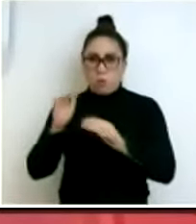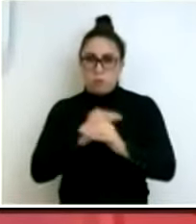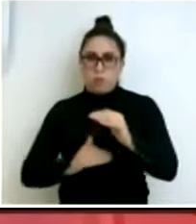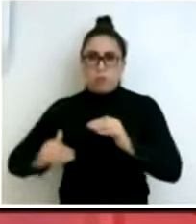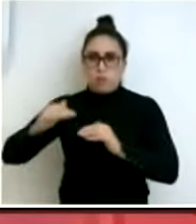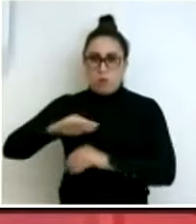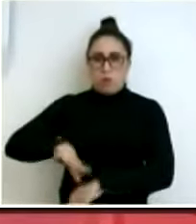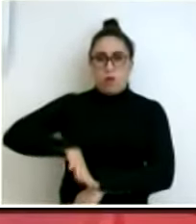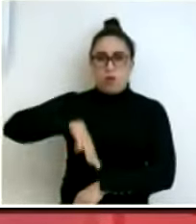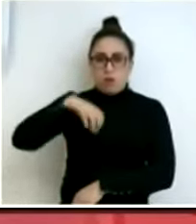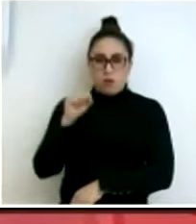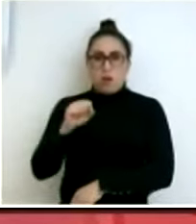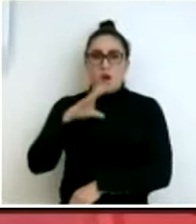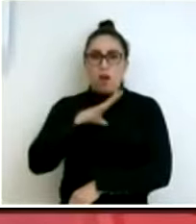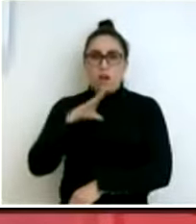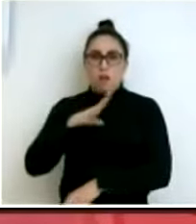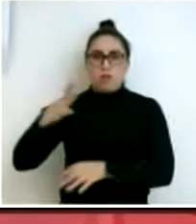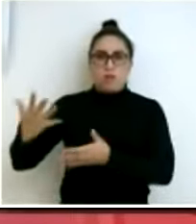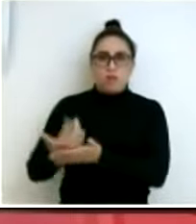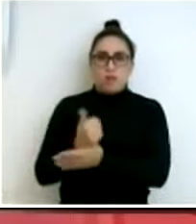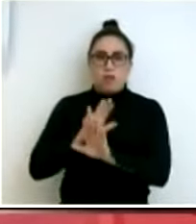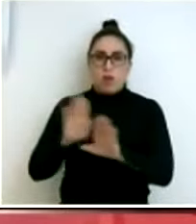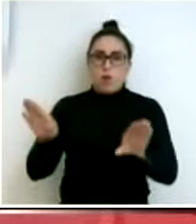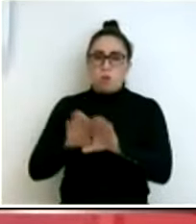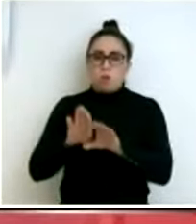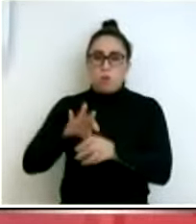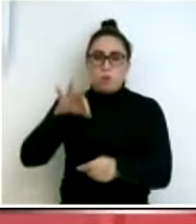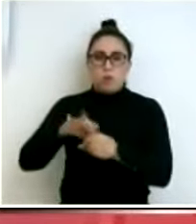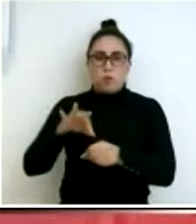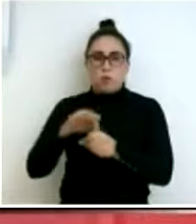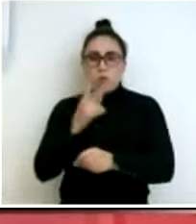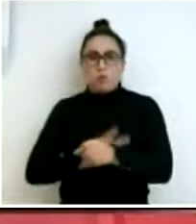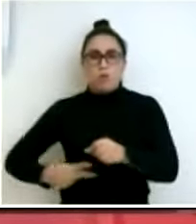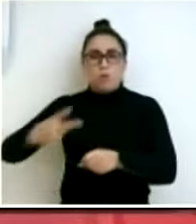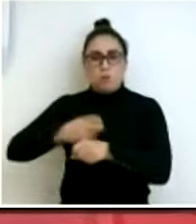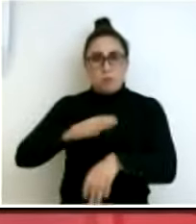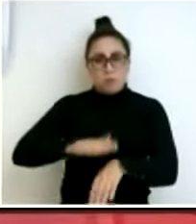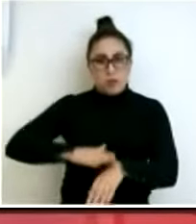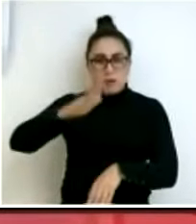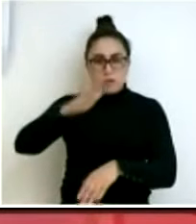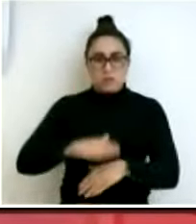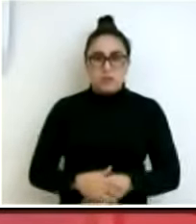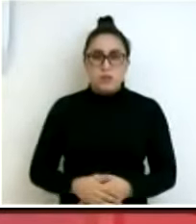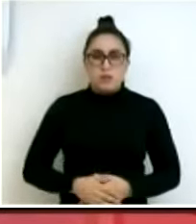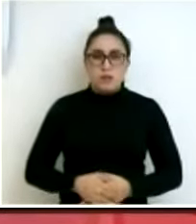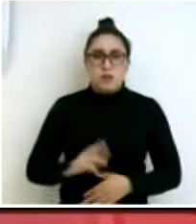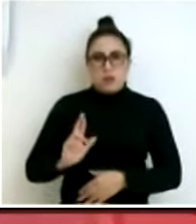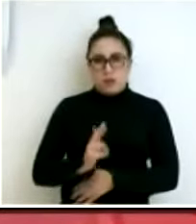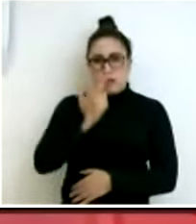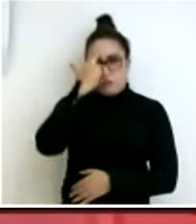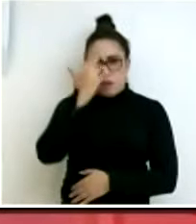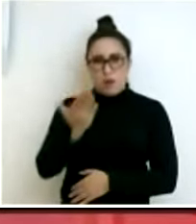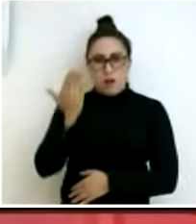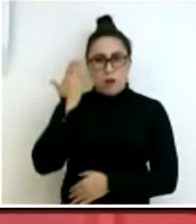una segunda mayoría ilegítima. La primera fue con